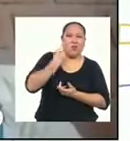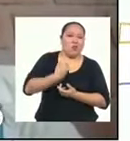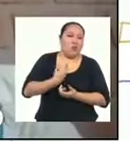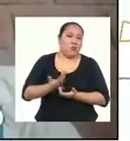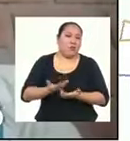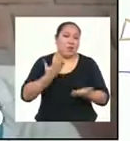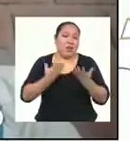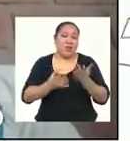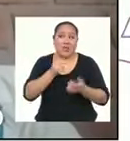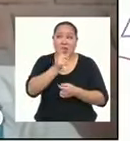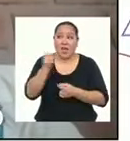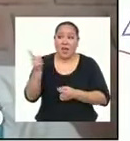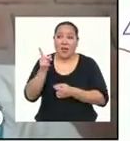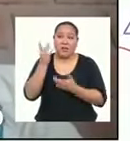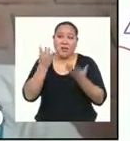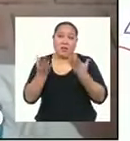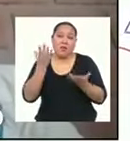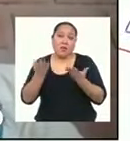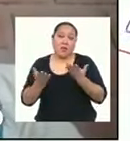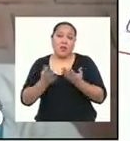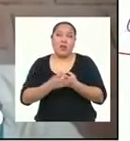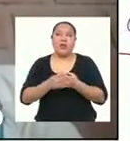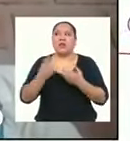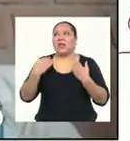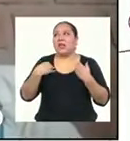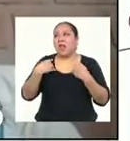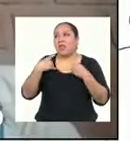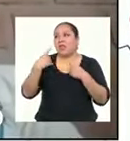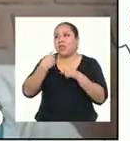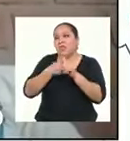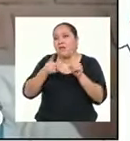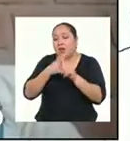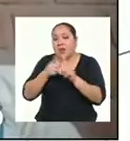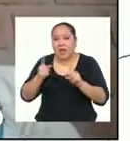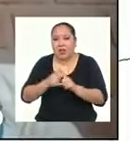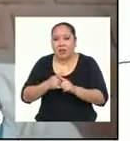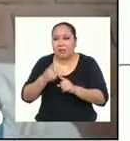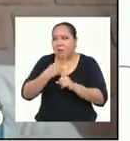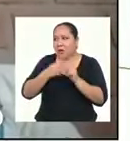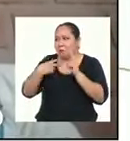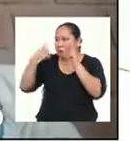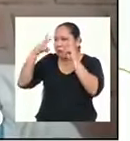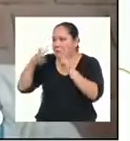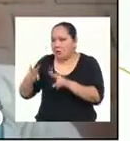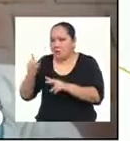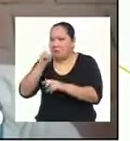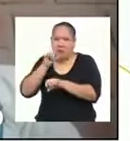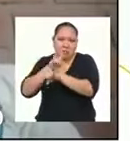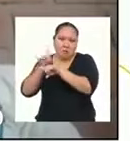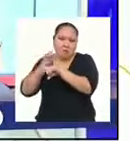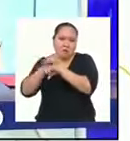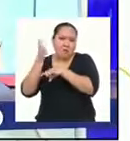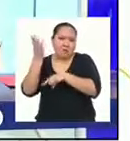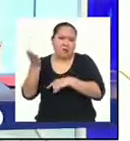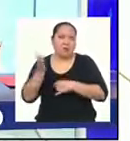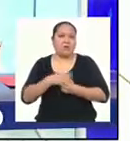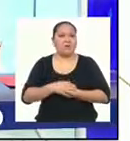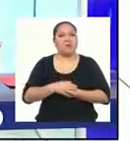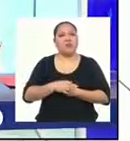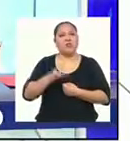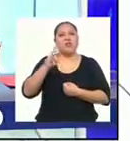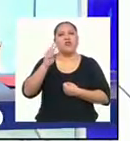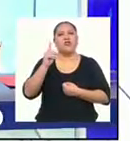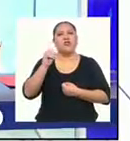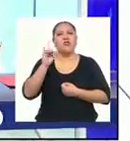ellos también tendrían una dificultad, pero nosotros aún no nos damos cuenta y no nos burlamos de ella. Y tú,